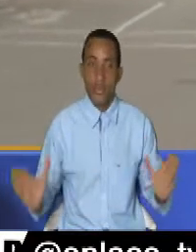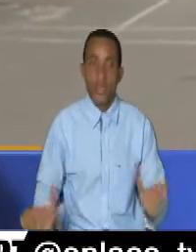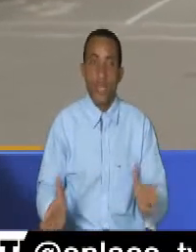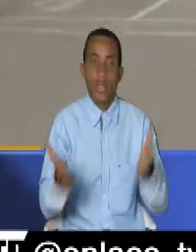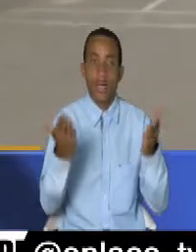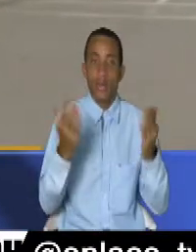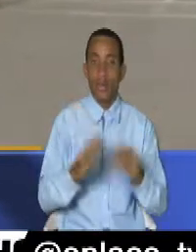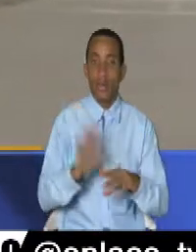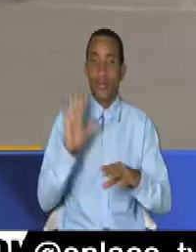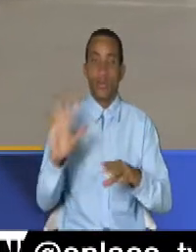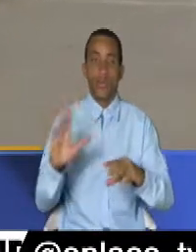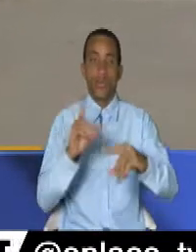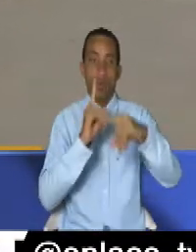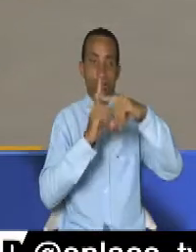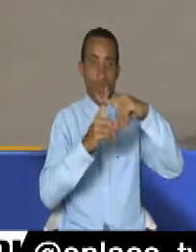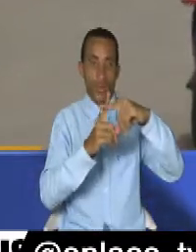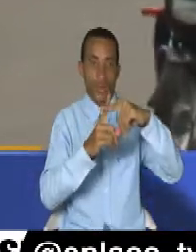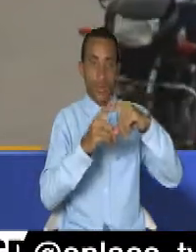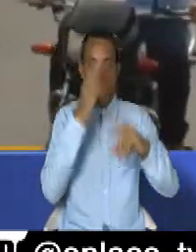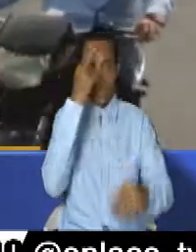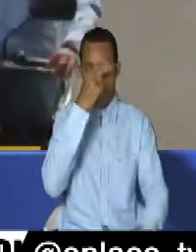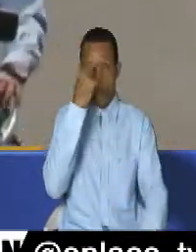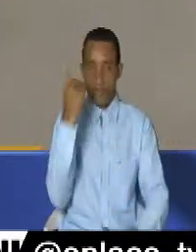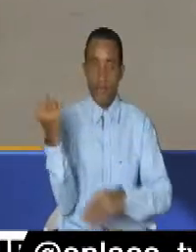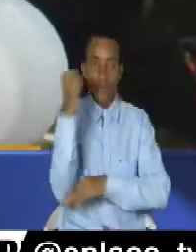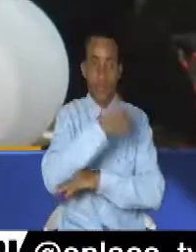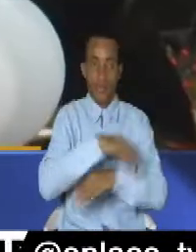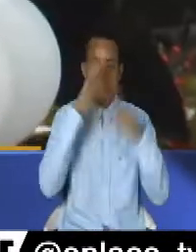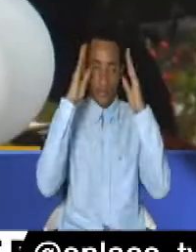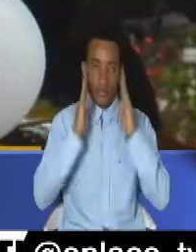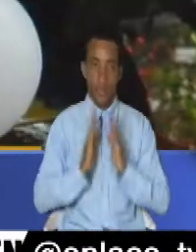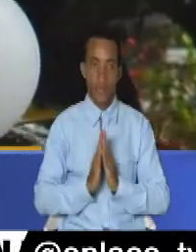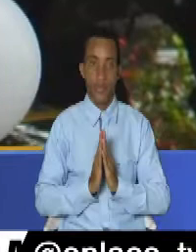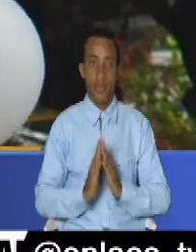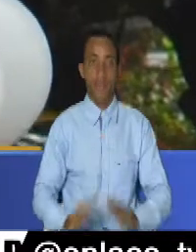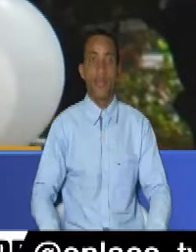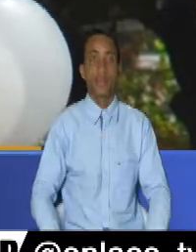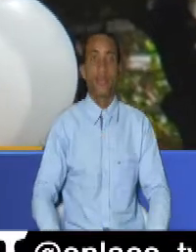barrio Palmira con ocasión del Día de la Virgen del Carmen.